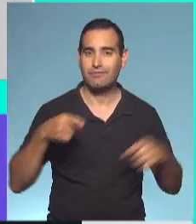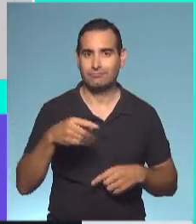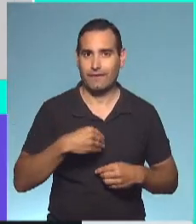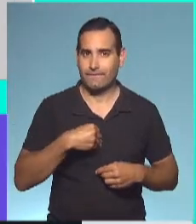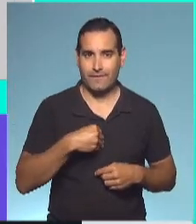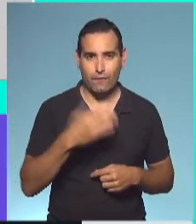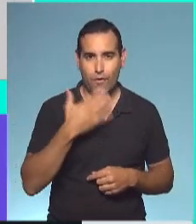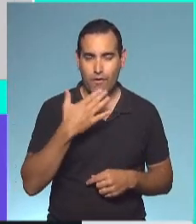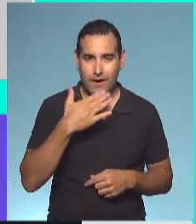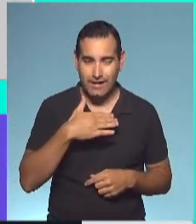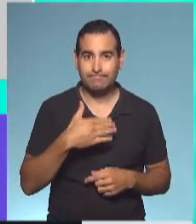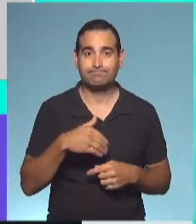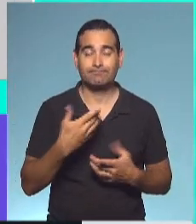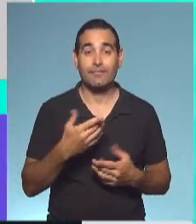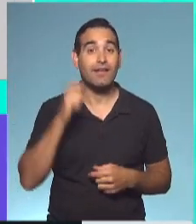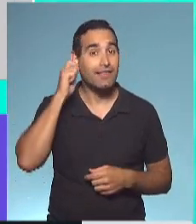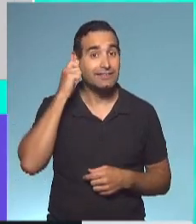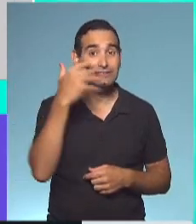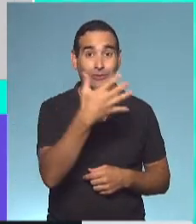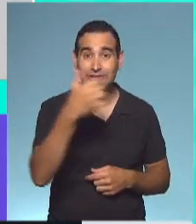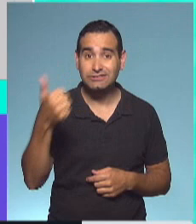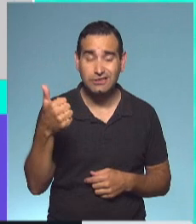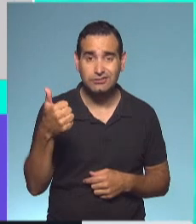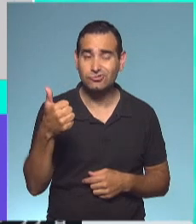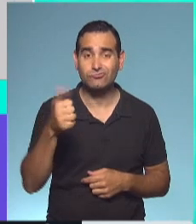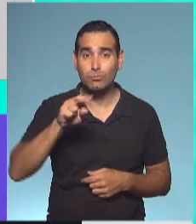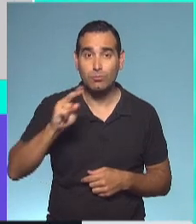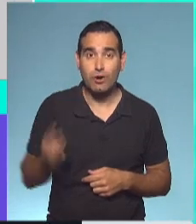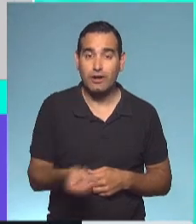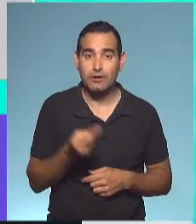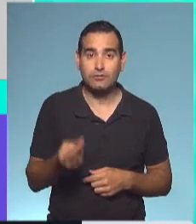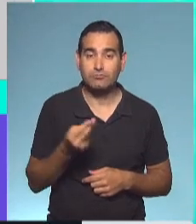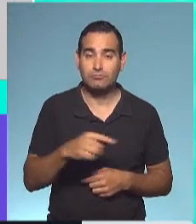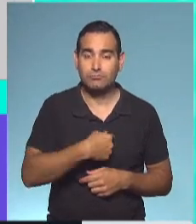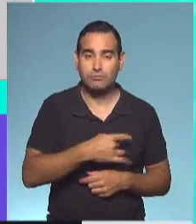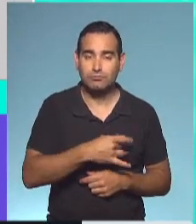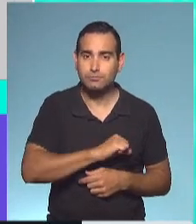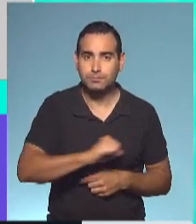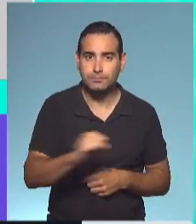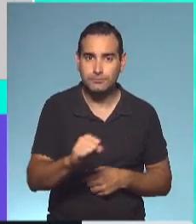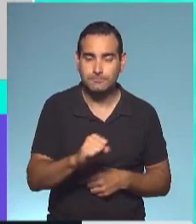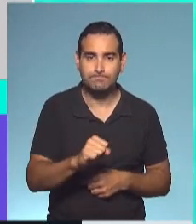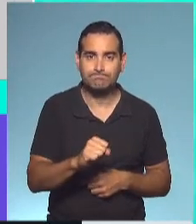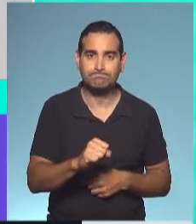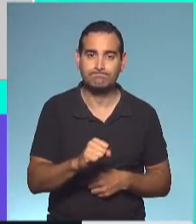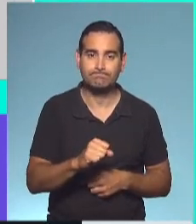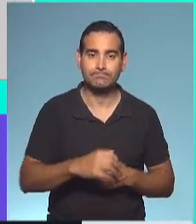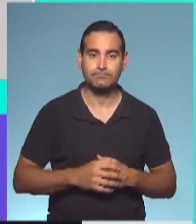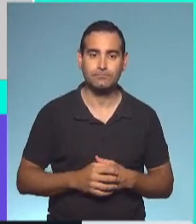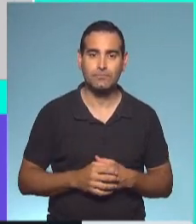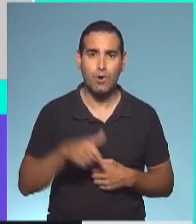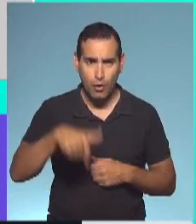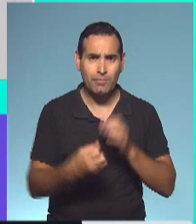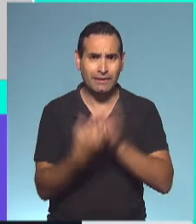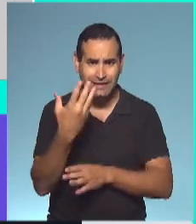por Boca Graziani, que a los 56 años murió de un infarto, así, fulminante. Estuvo charlando